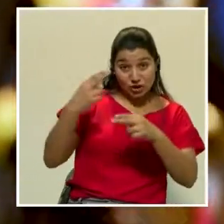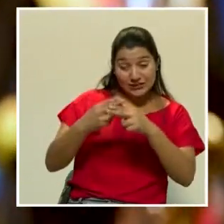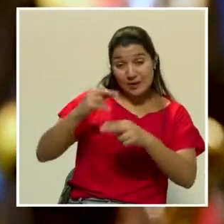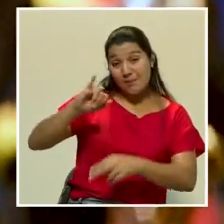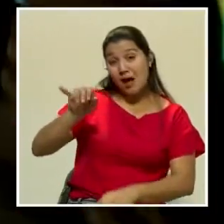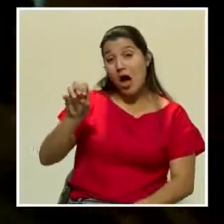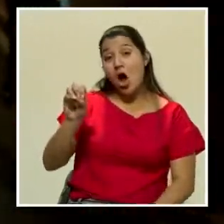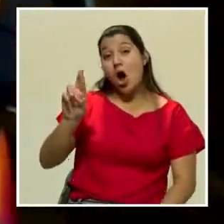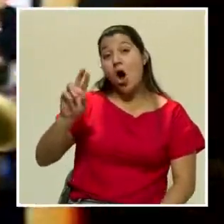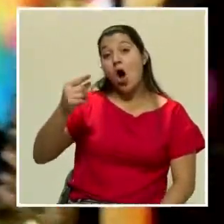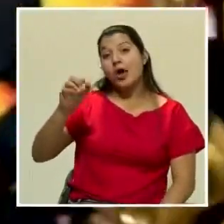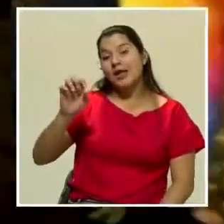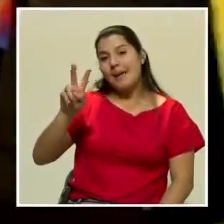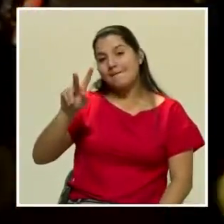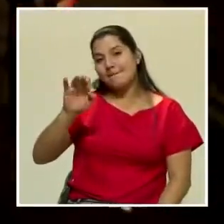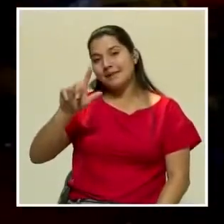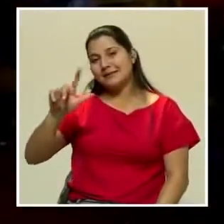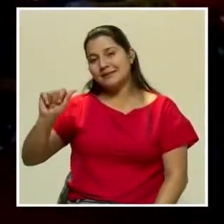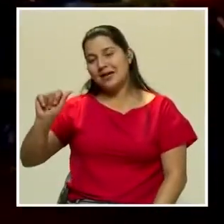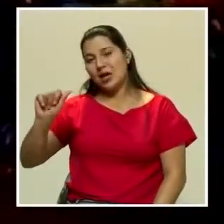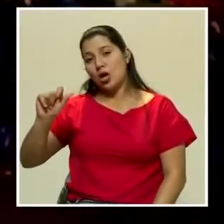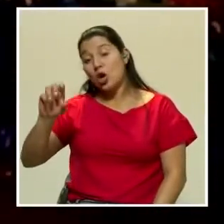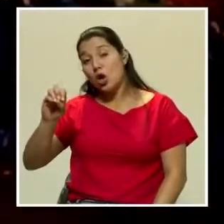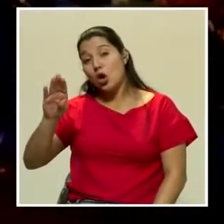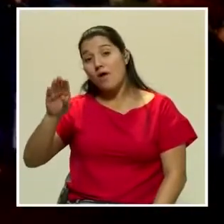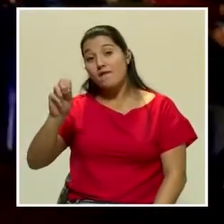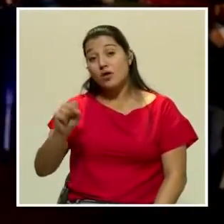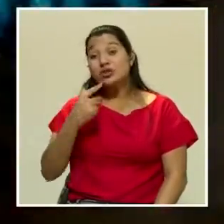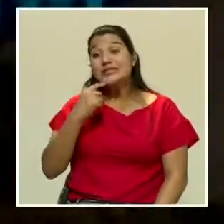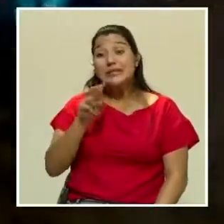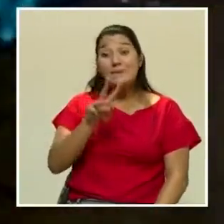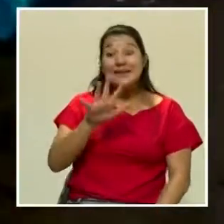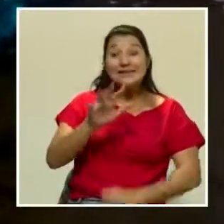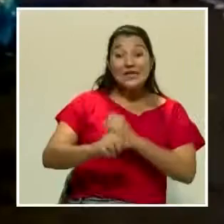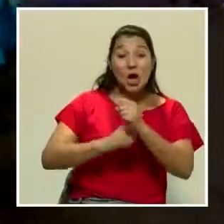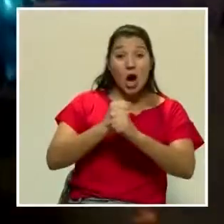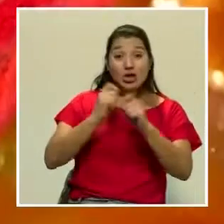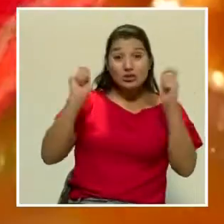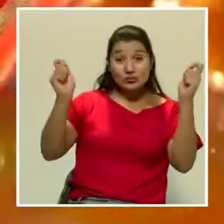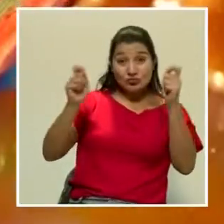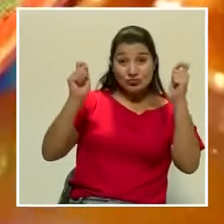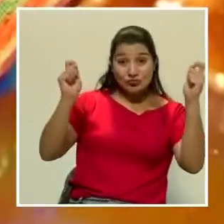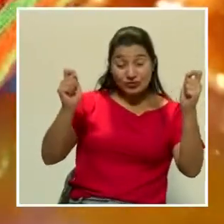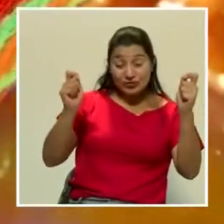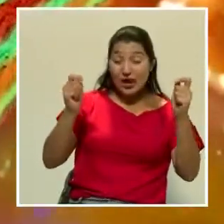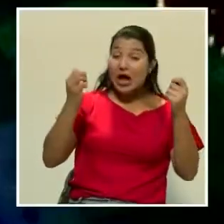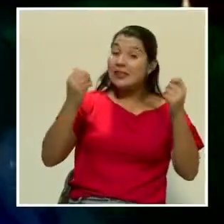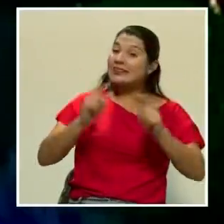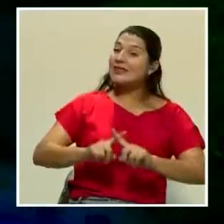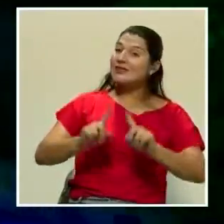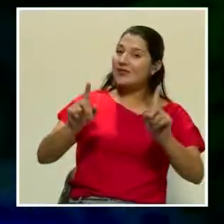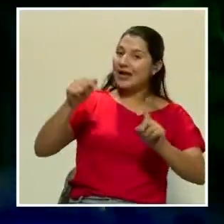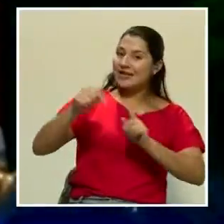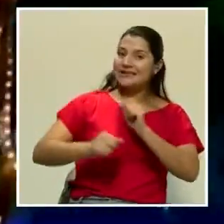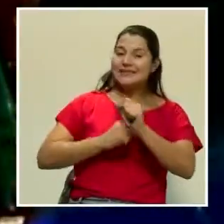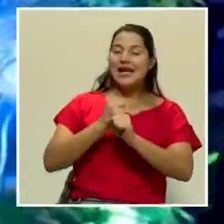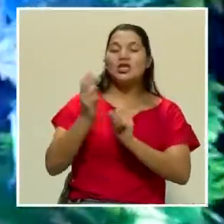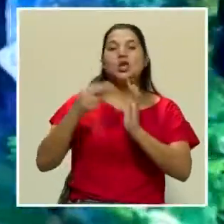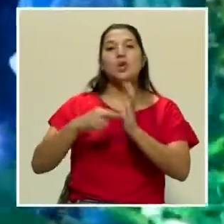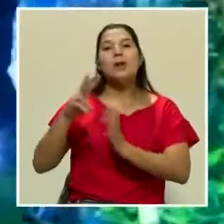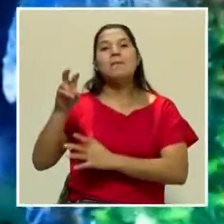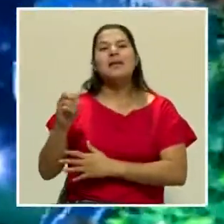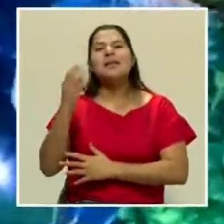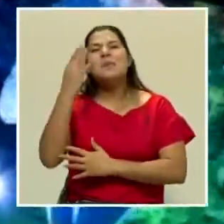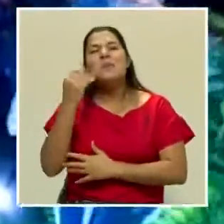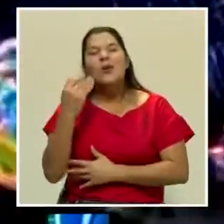dijo que en el 25 aniversario de la celebración de este festival será muy diferente este 2020, ya